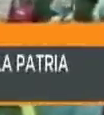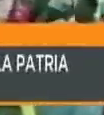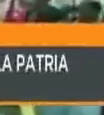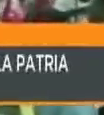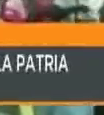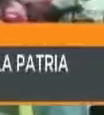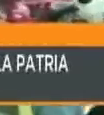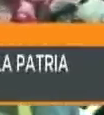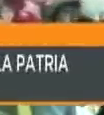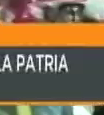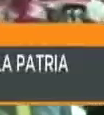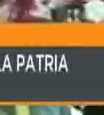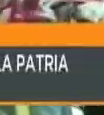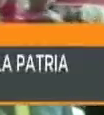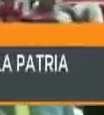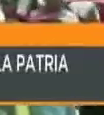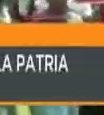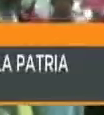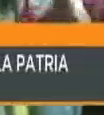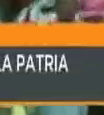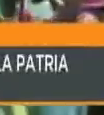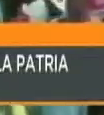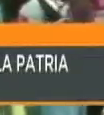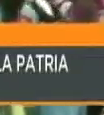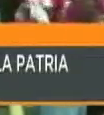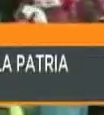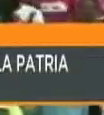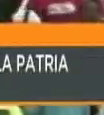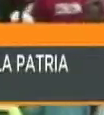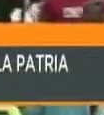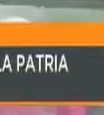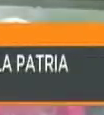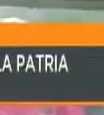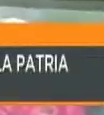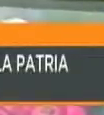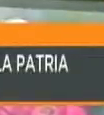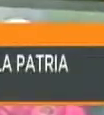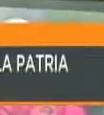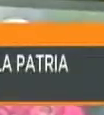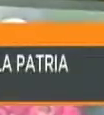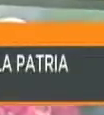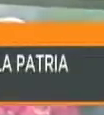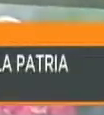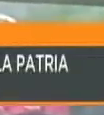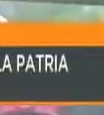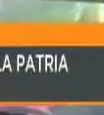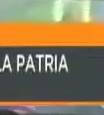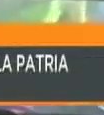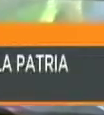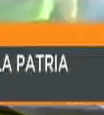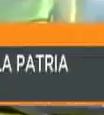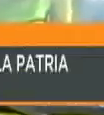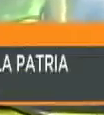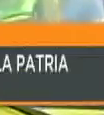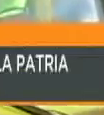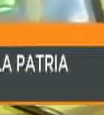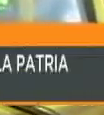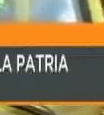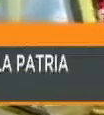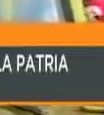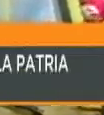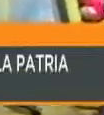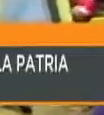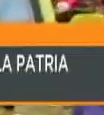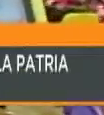opciones hoy, la opción de la prosperidad, la opción de la patria, la opción de la soberanía y el futuro que representa el candidato Nicolás Maduro